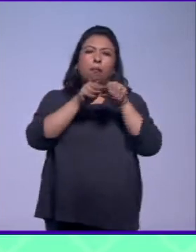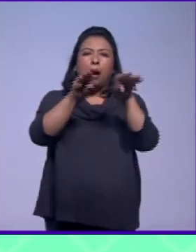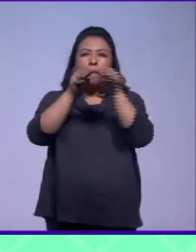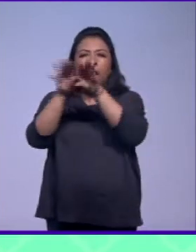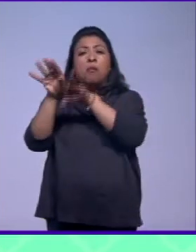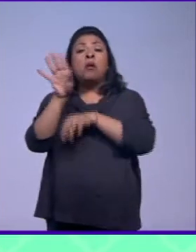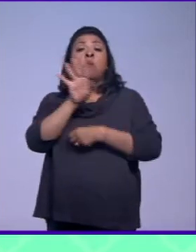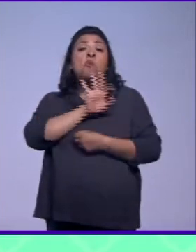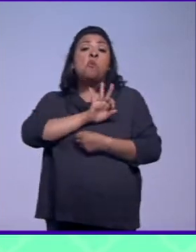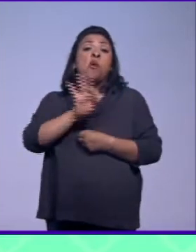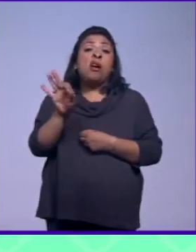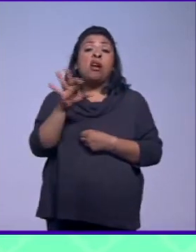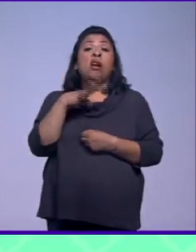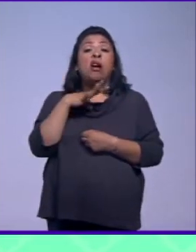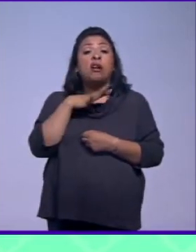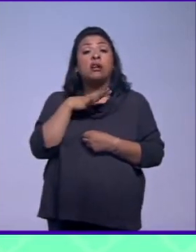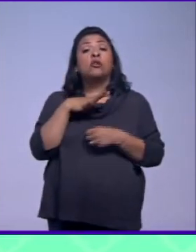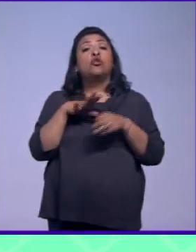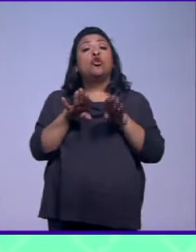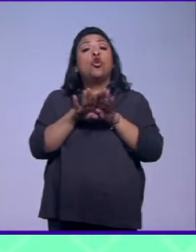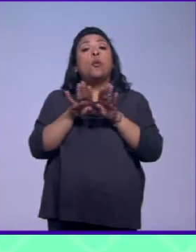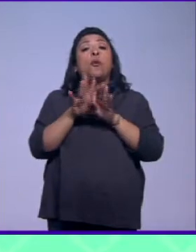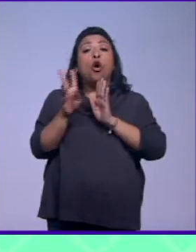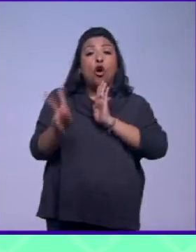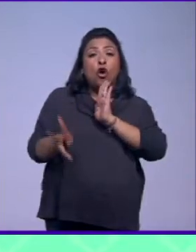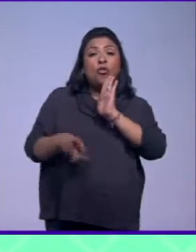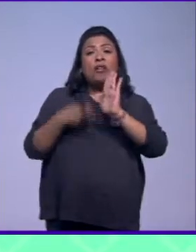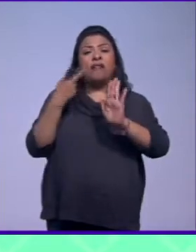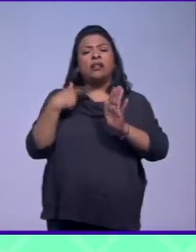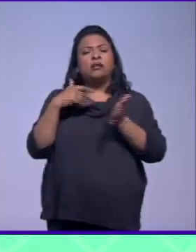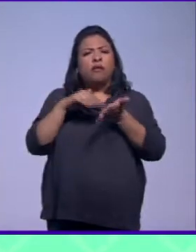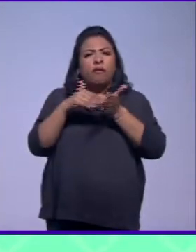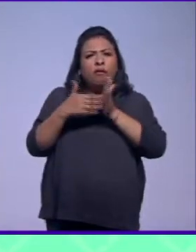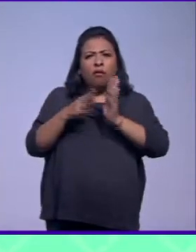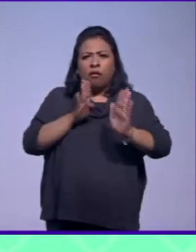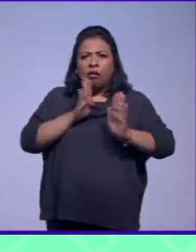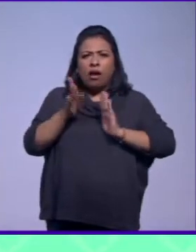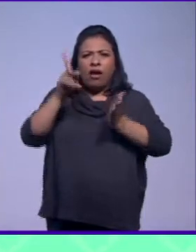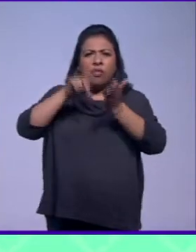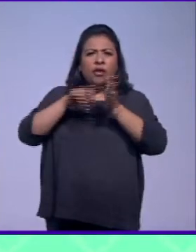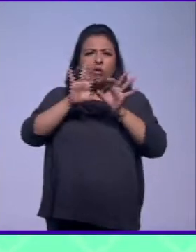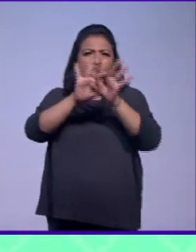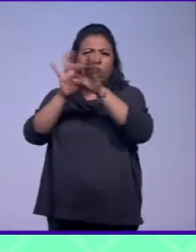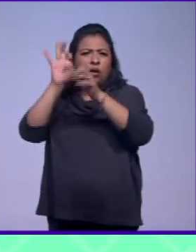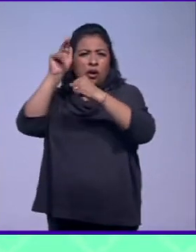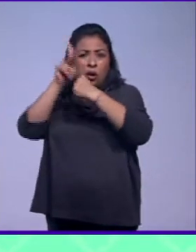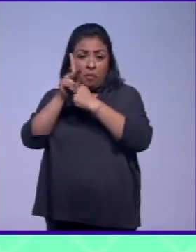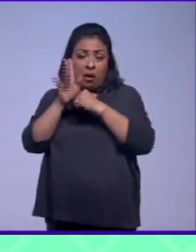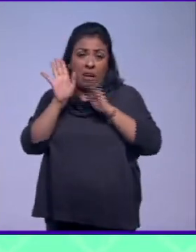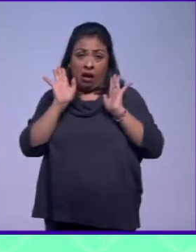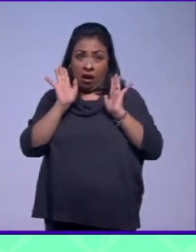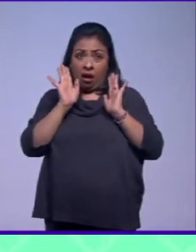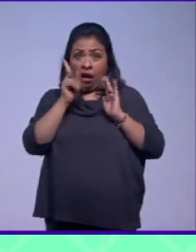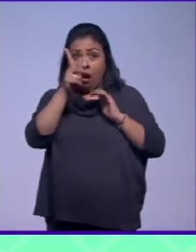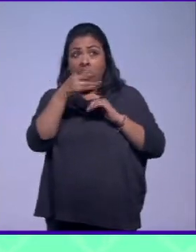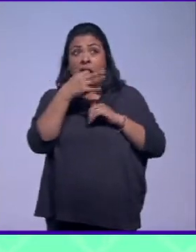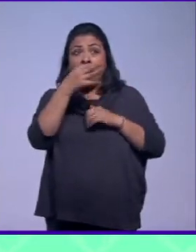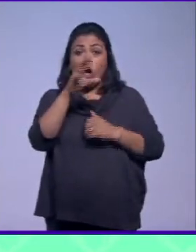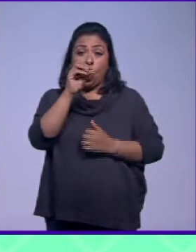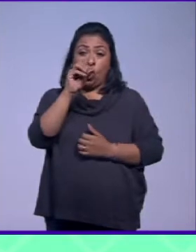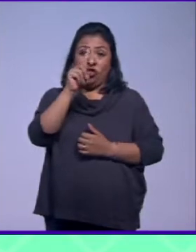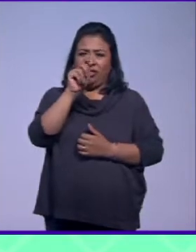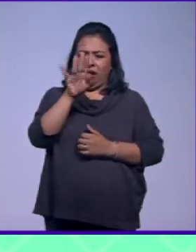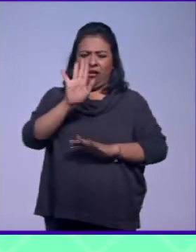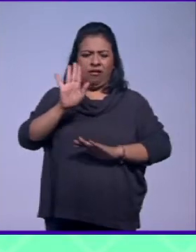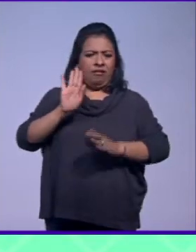la posibilidad de generar de generar nuevamente toda una estrategia militar en la unión europea sin considerar a la otan es